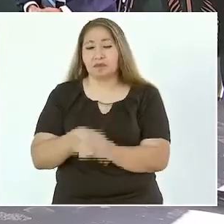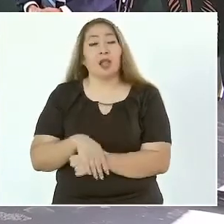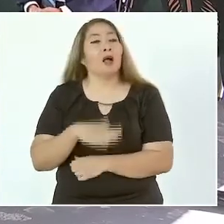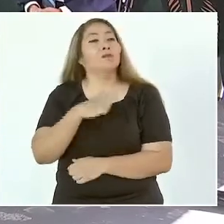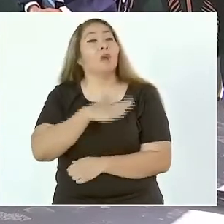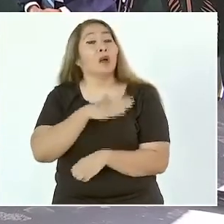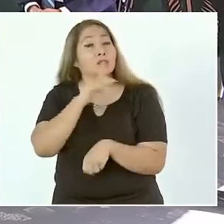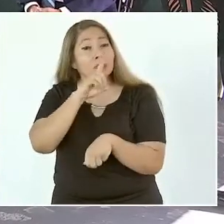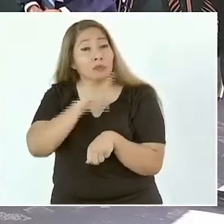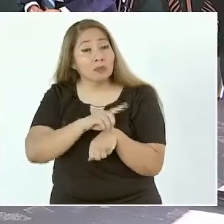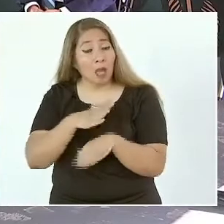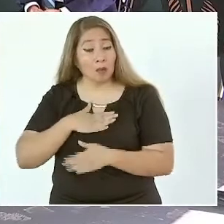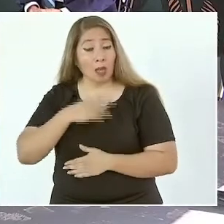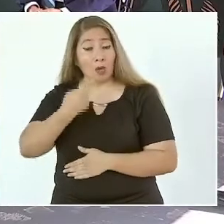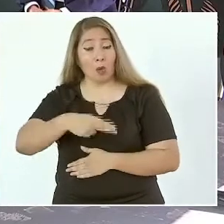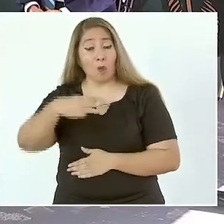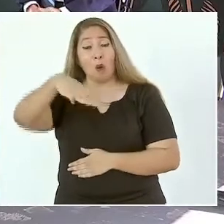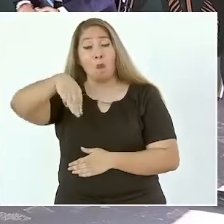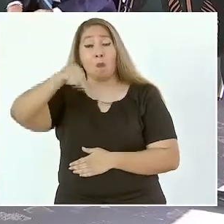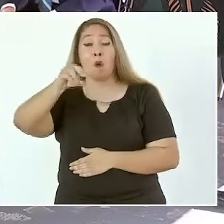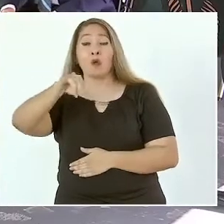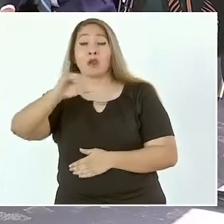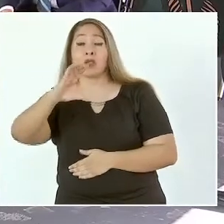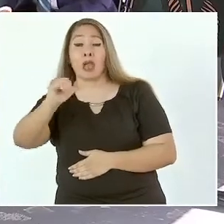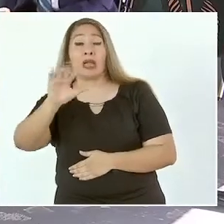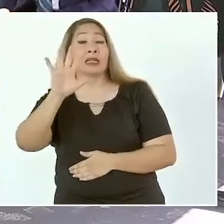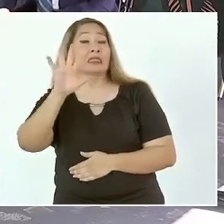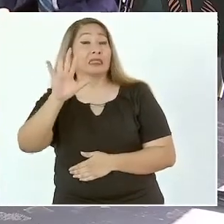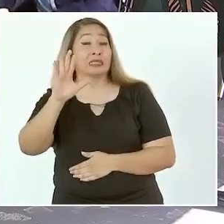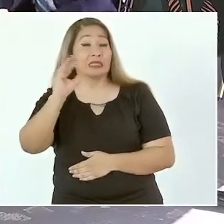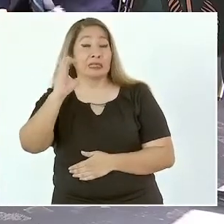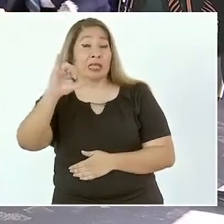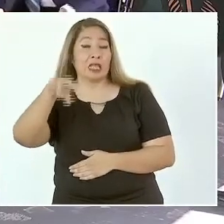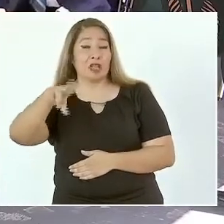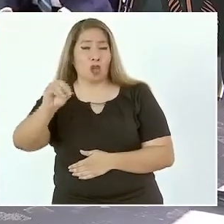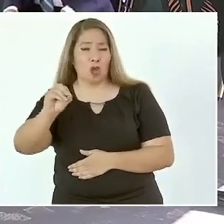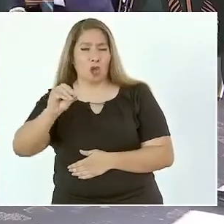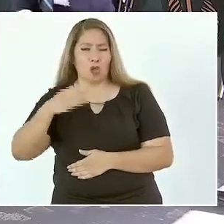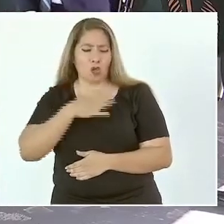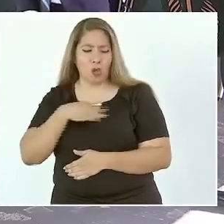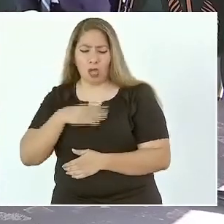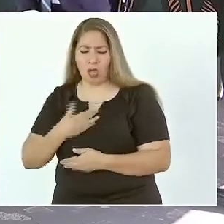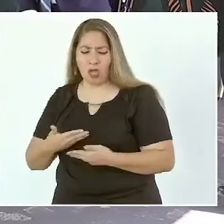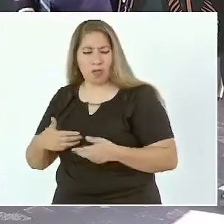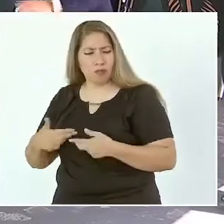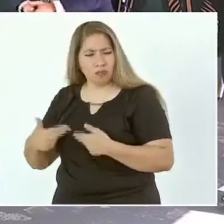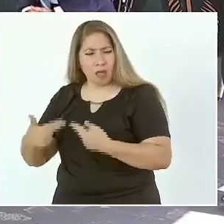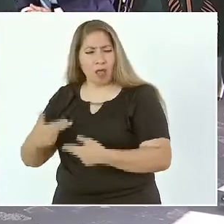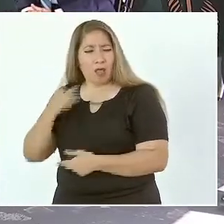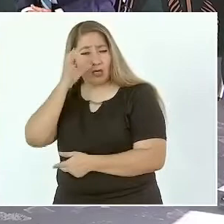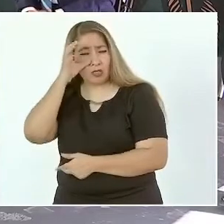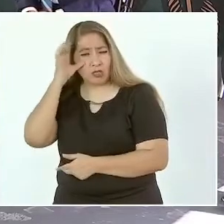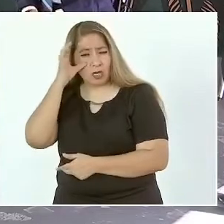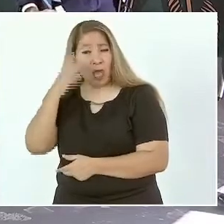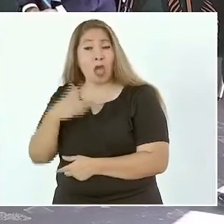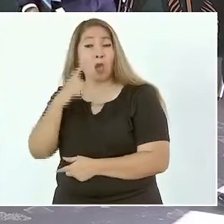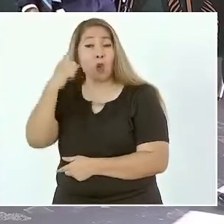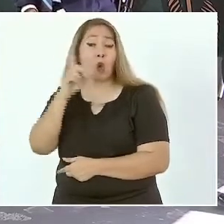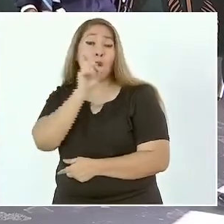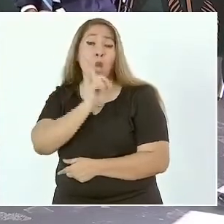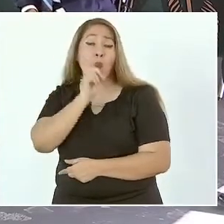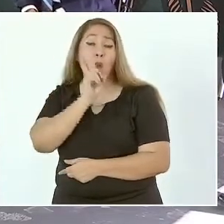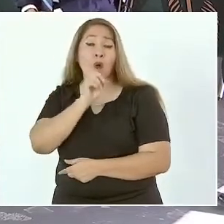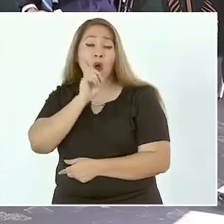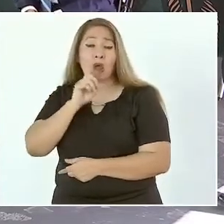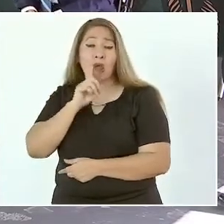Muy buenos días. Mi nombre es Mónica Cinco Basurto. Soy hija de un chino, Jorge Cinco, y una mexicana, Josefina Basurto. Mi